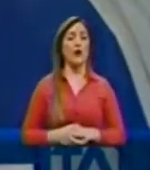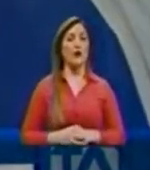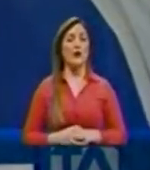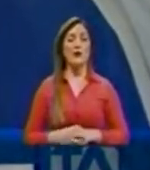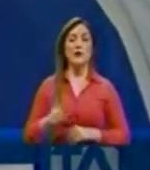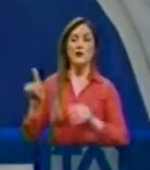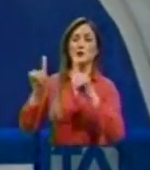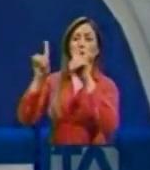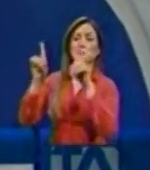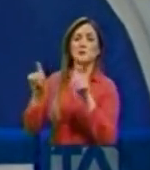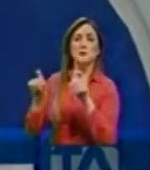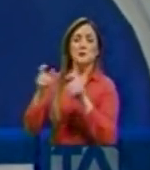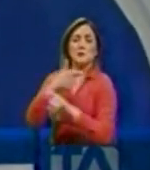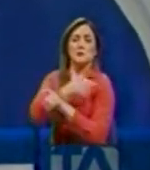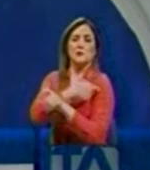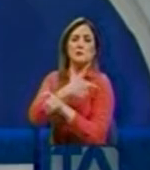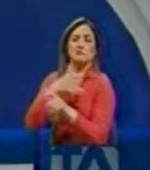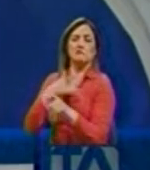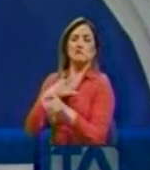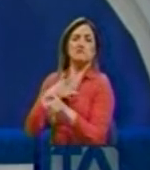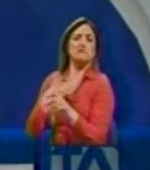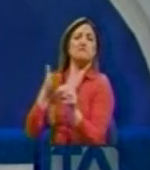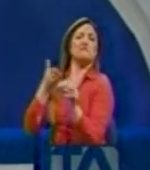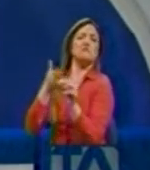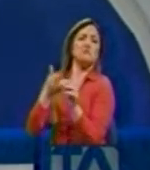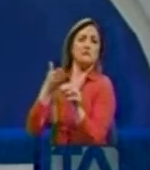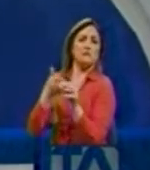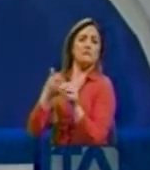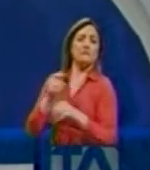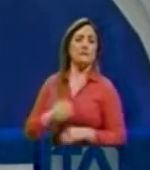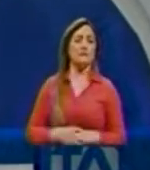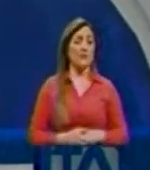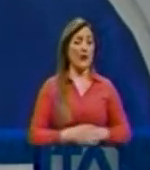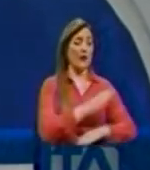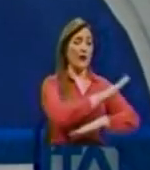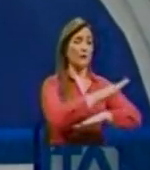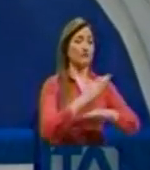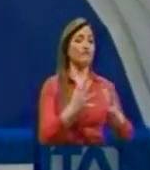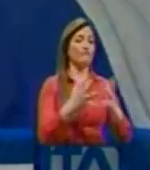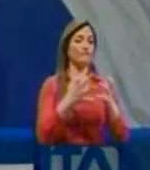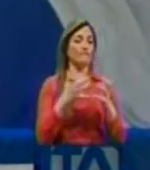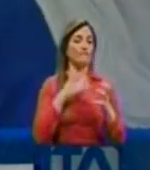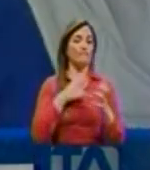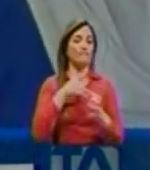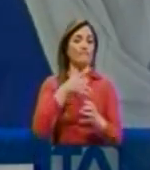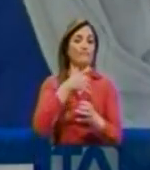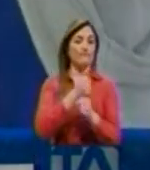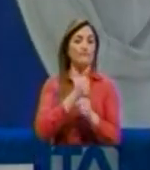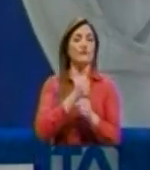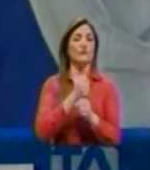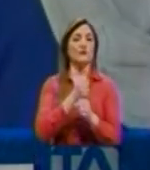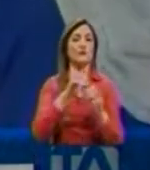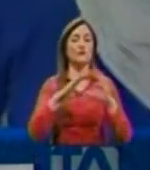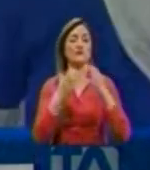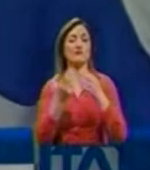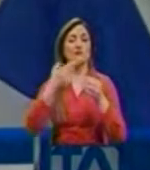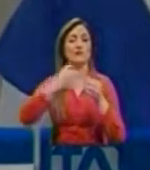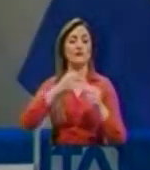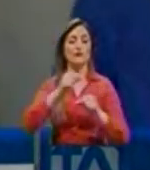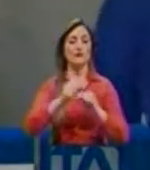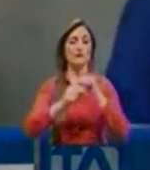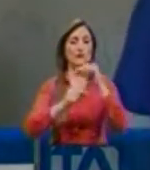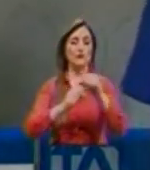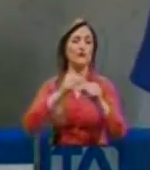alumnos? Bueno, que se sientan seguros de poder regresar a clases de una forma progresiva, paulatina,